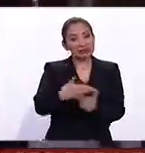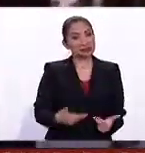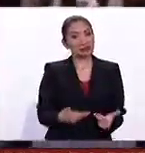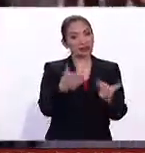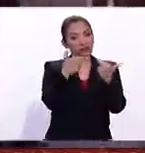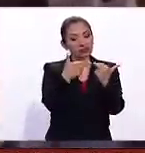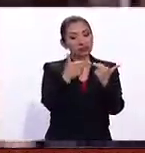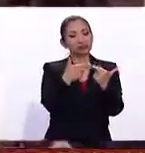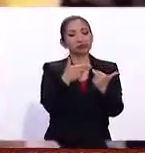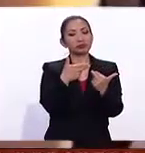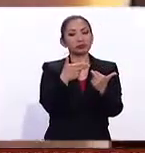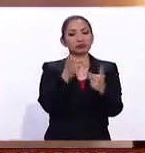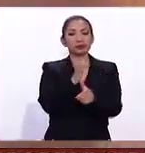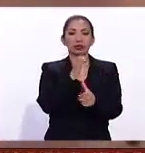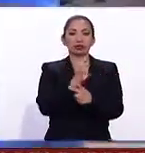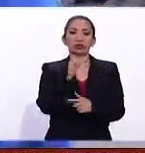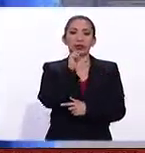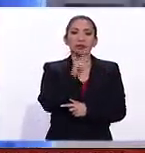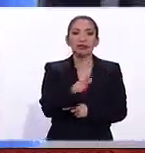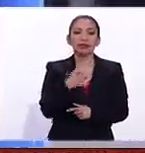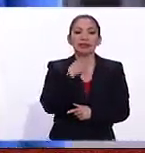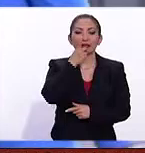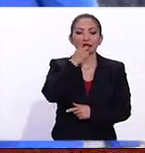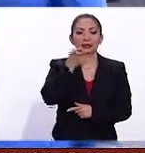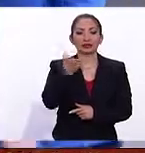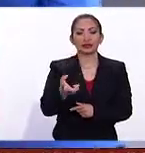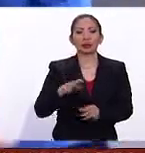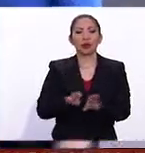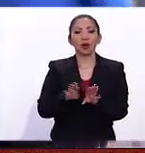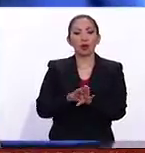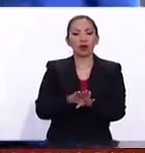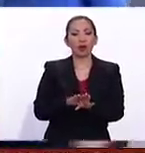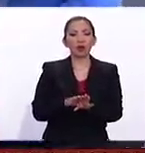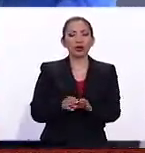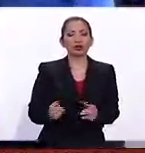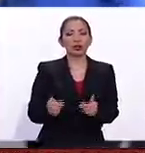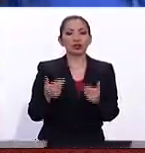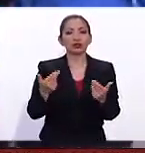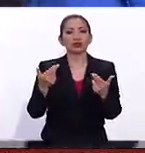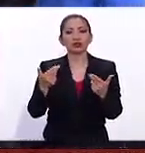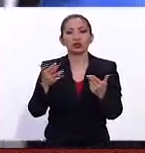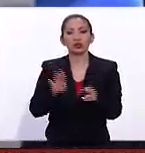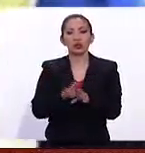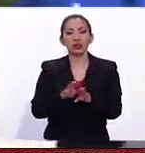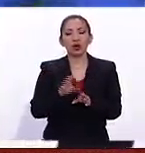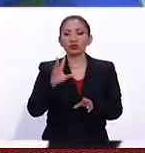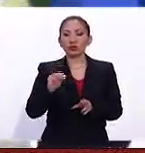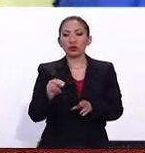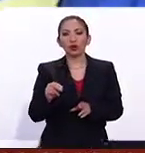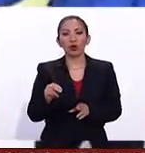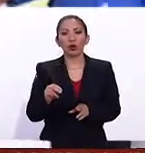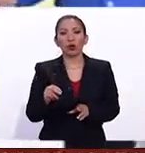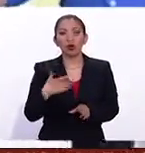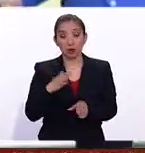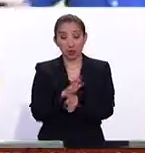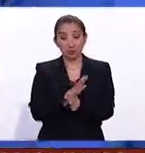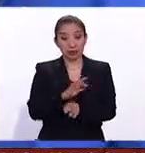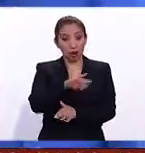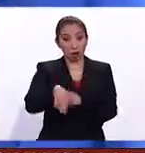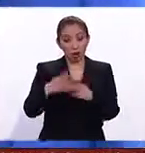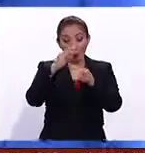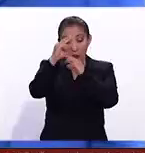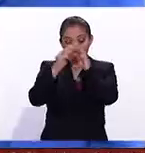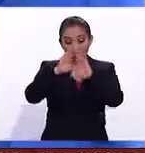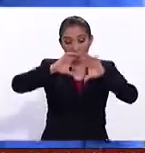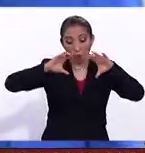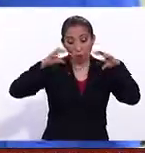negocio. Entonces, el también plantear esto como un negocio y como algo que no puede, no nada más nos beneficia como